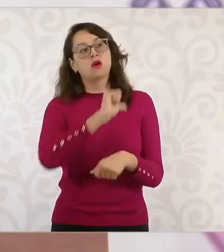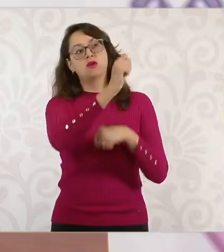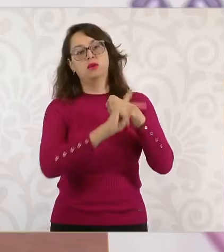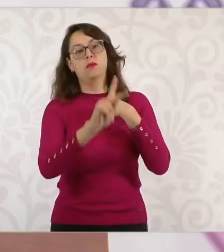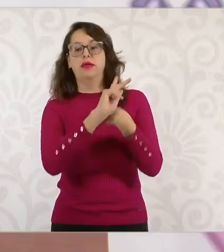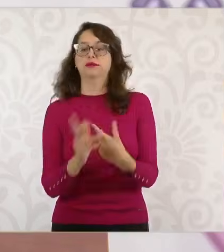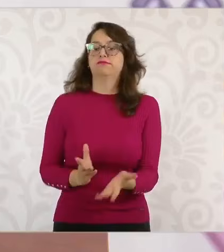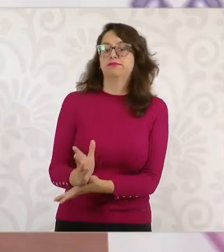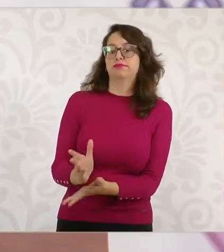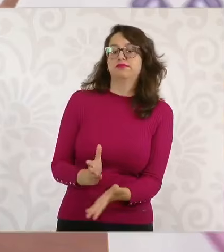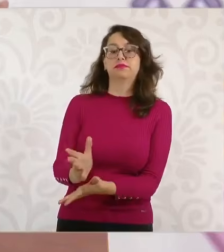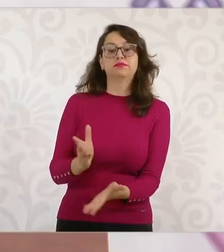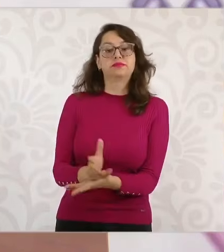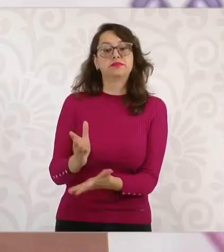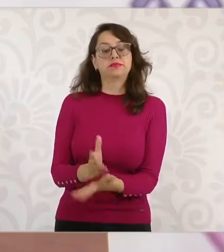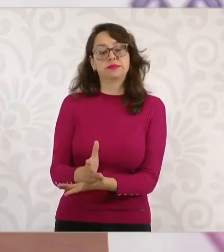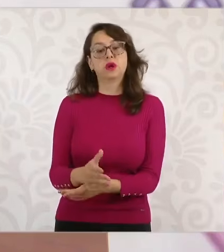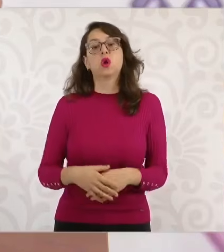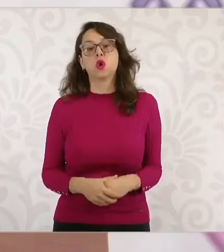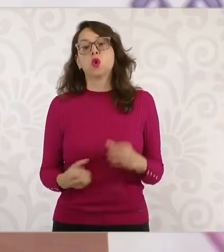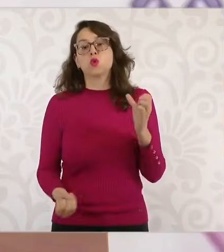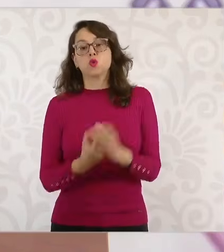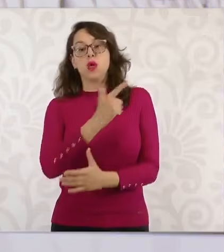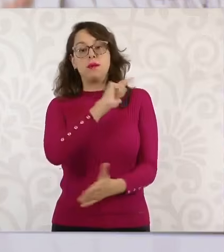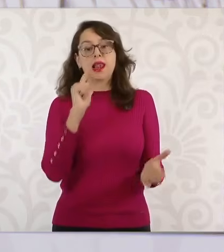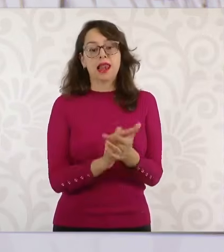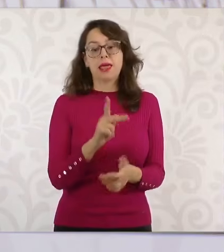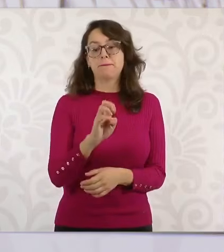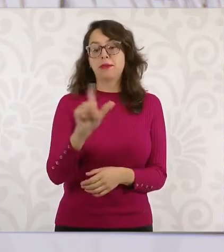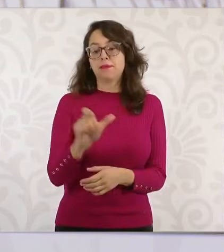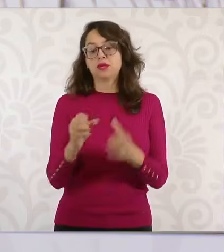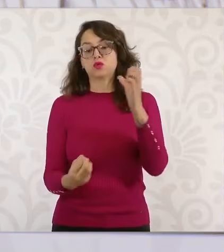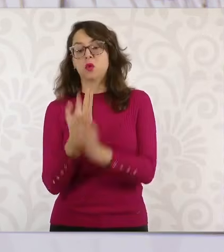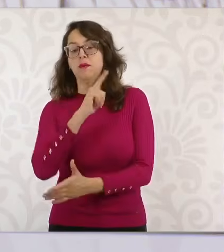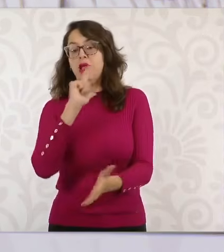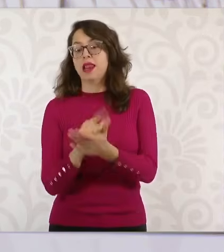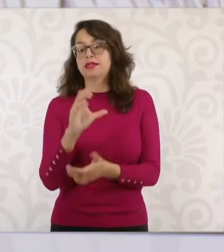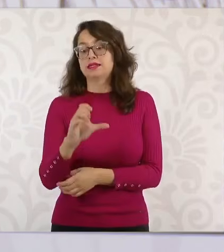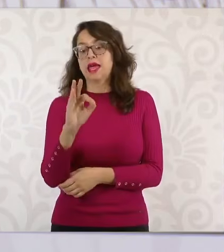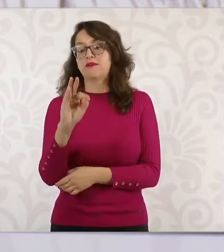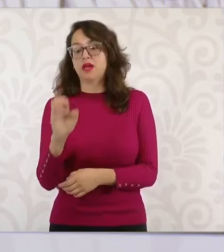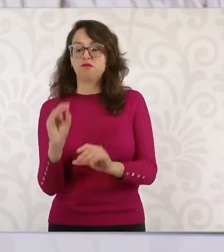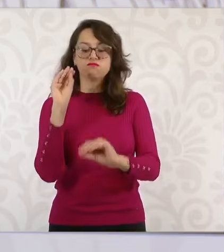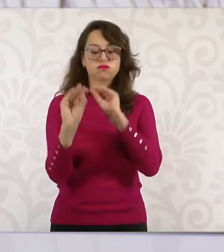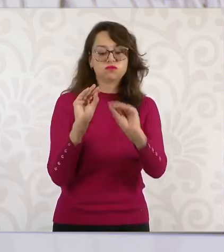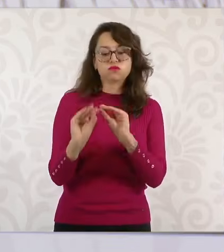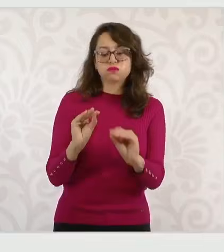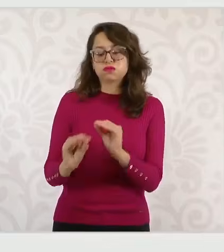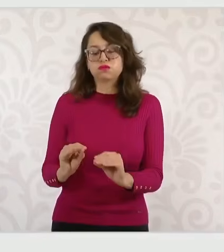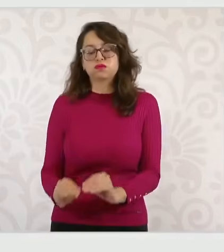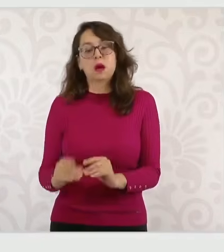extranjera, pues diseñaron las leyes de Pemex y de CFE desde el exterior, con